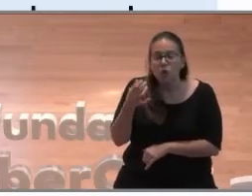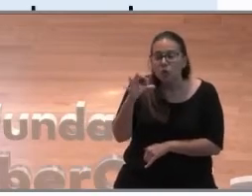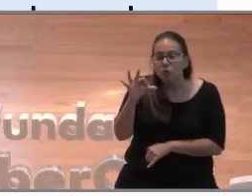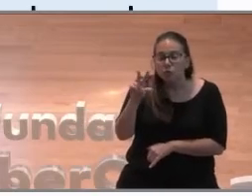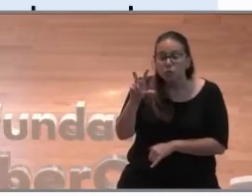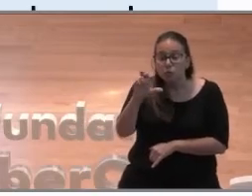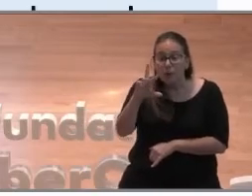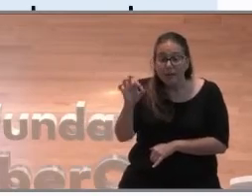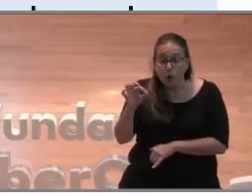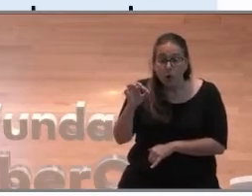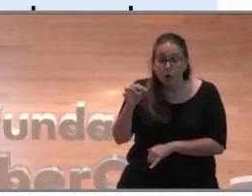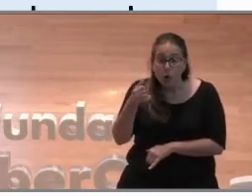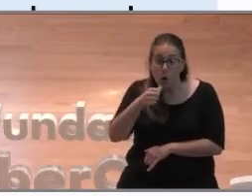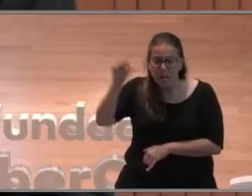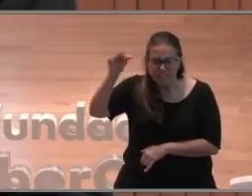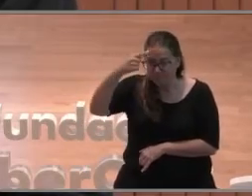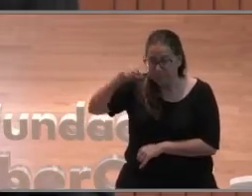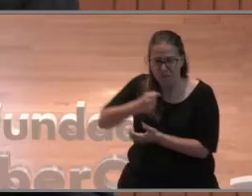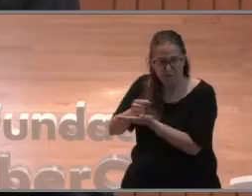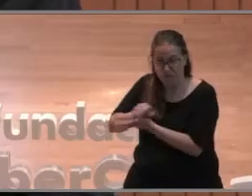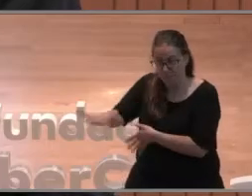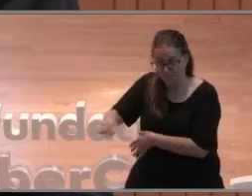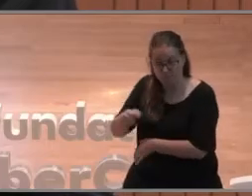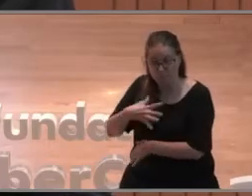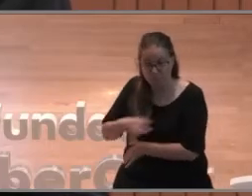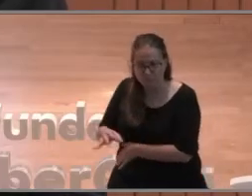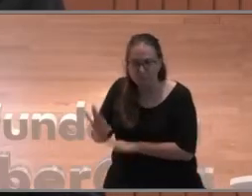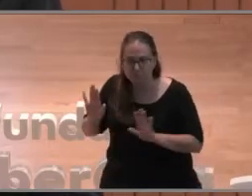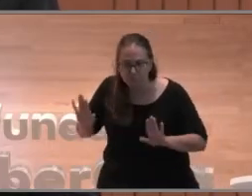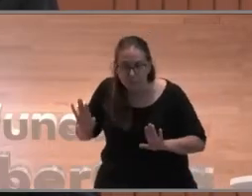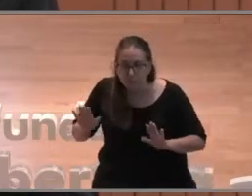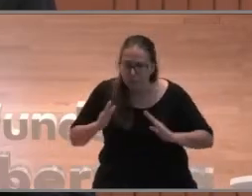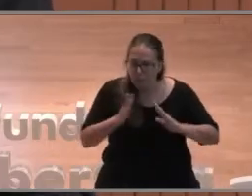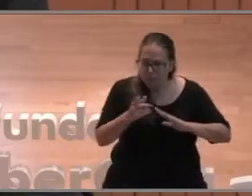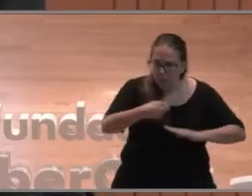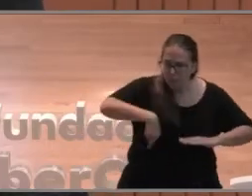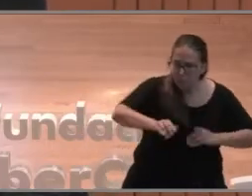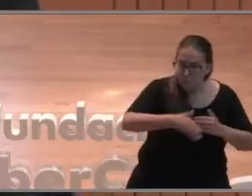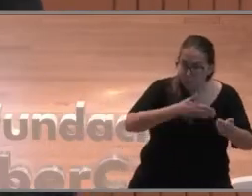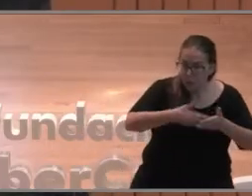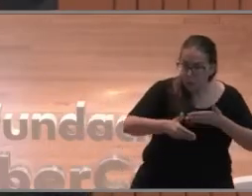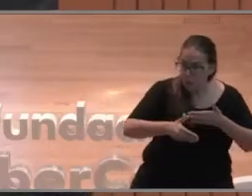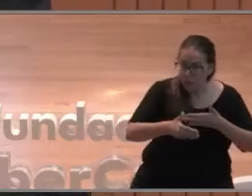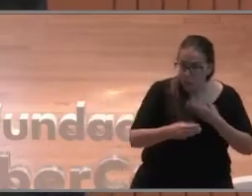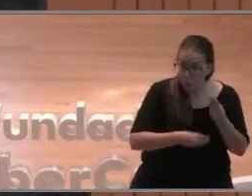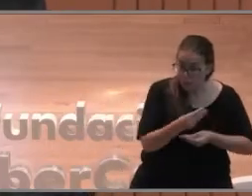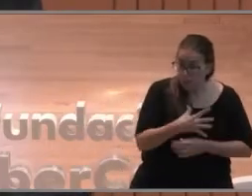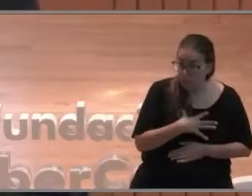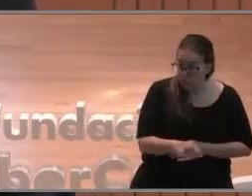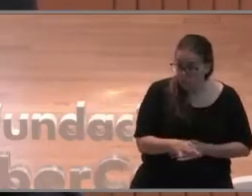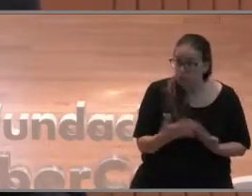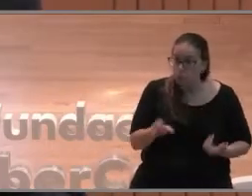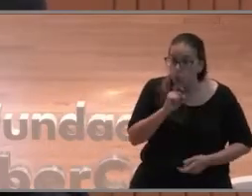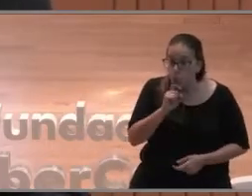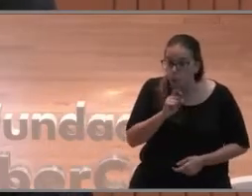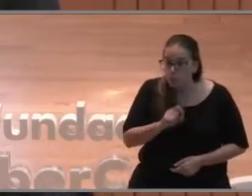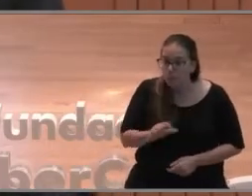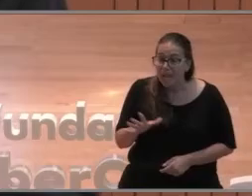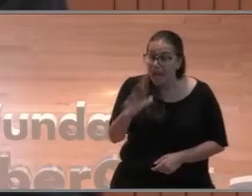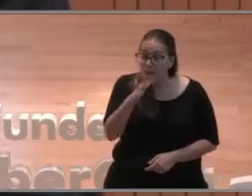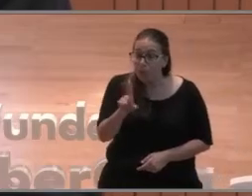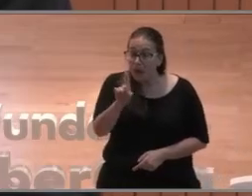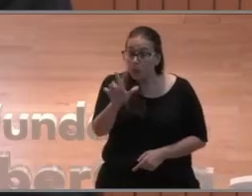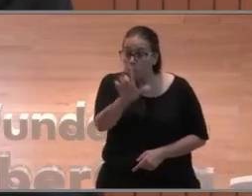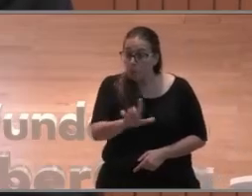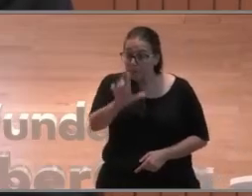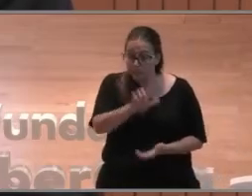lo podemos comprar en sobres en la farmacia hoy en día, pero también lo podríamos fabricar en casa. Se coge 1 litro de agua, se